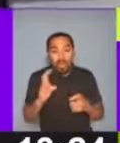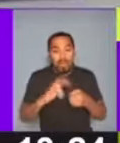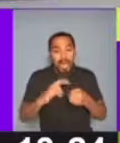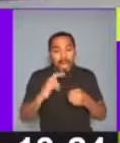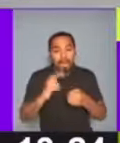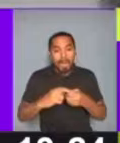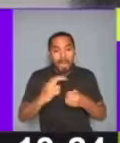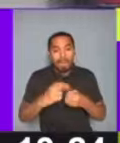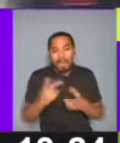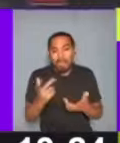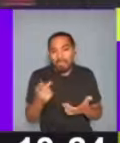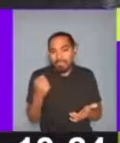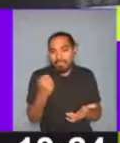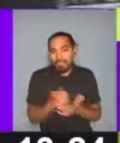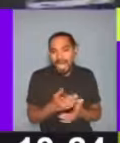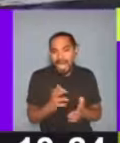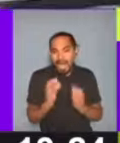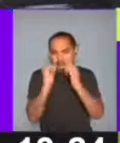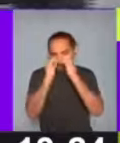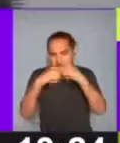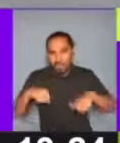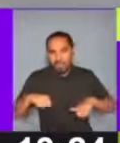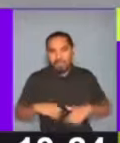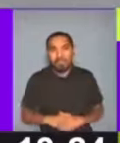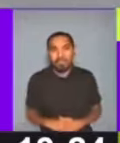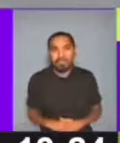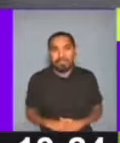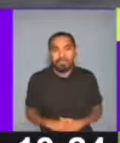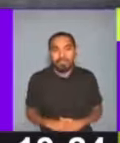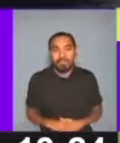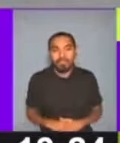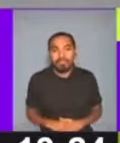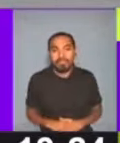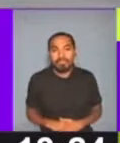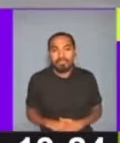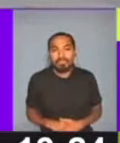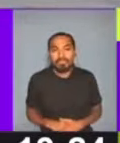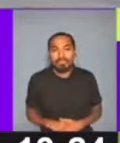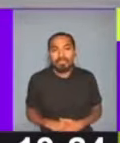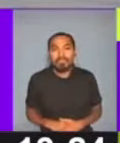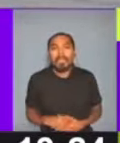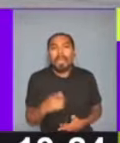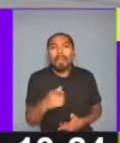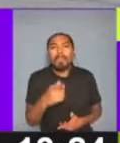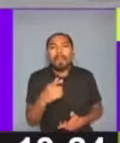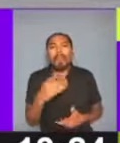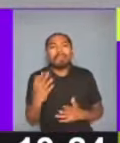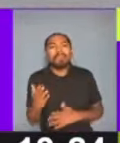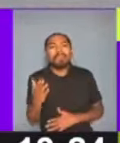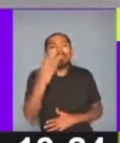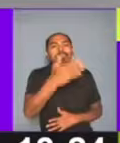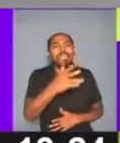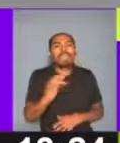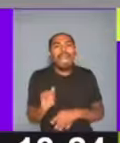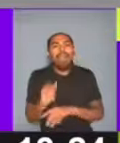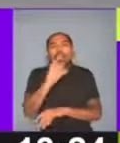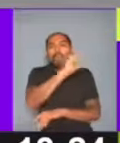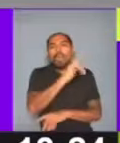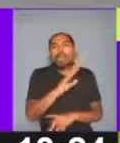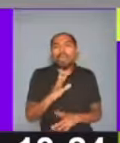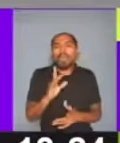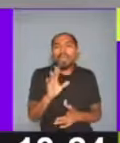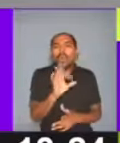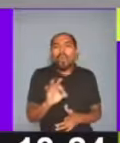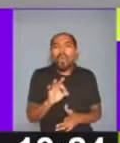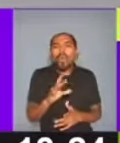servicios improvisados que puedan ofrecer en estos momentos hacia las zonas más alejadas, como por ejemplo Alto Comedero, la zona sur, y así poder